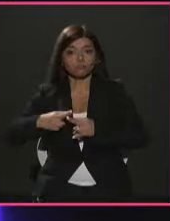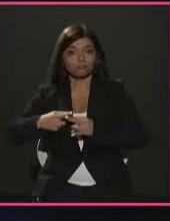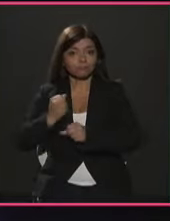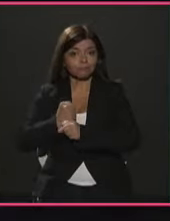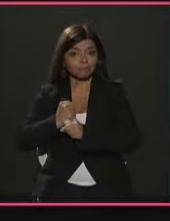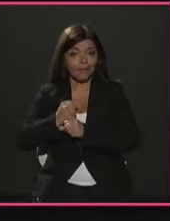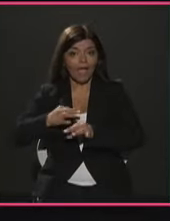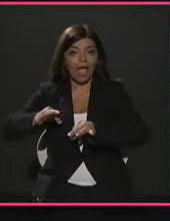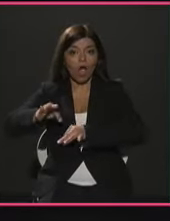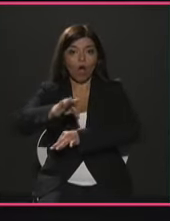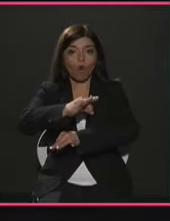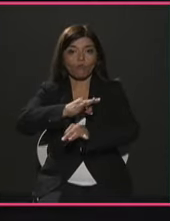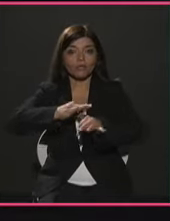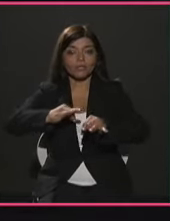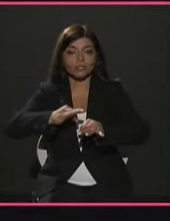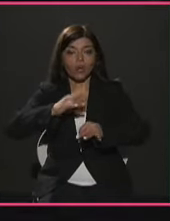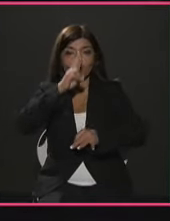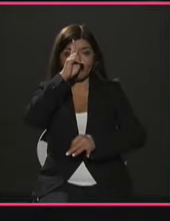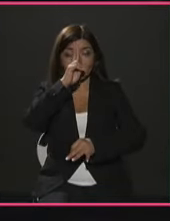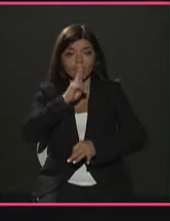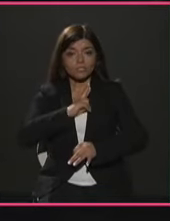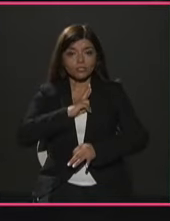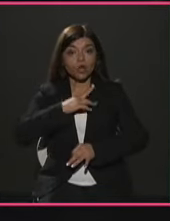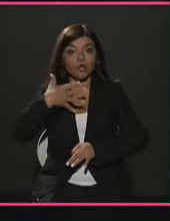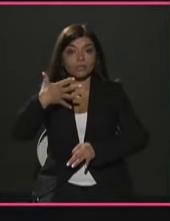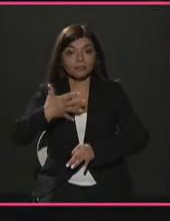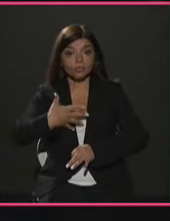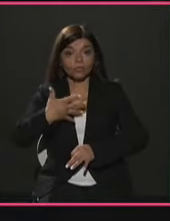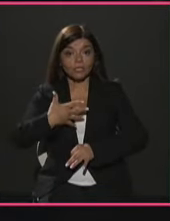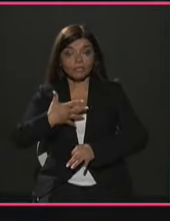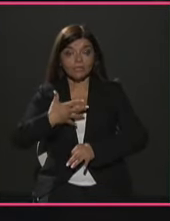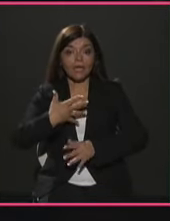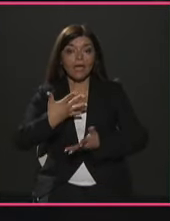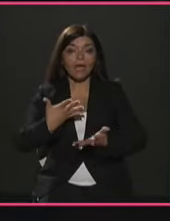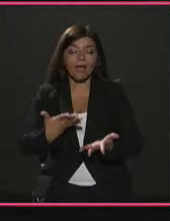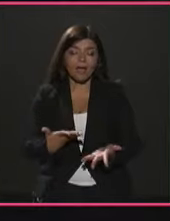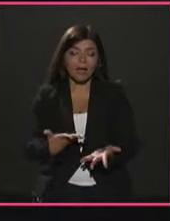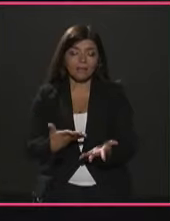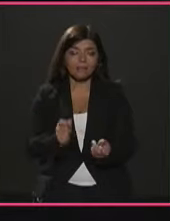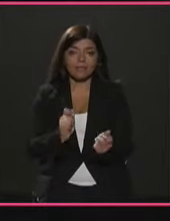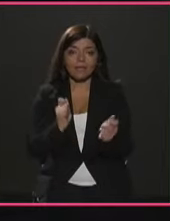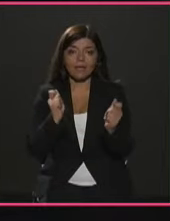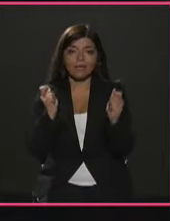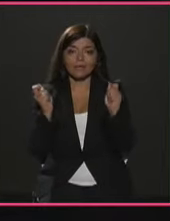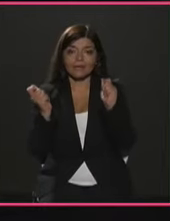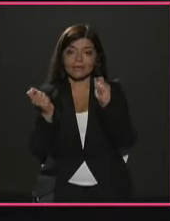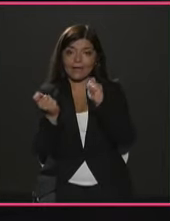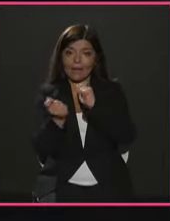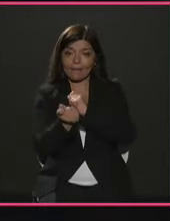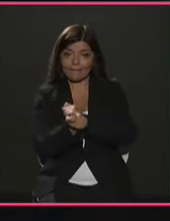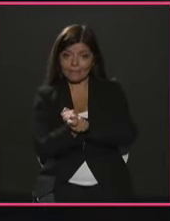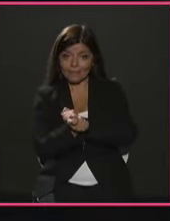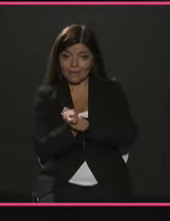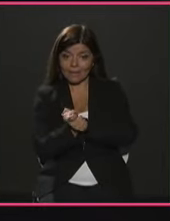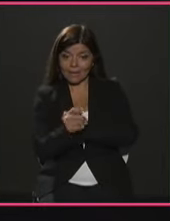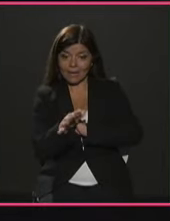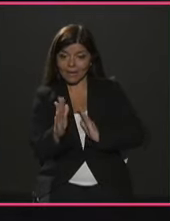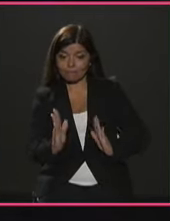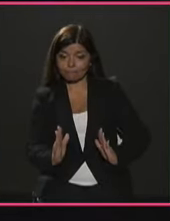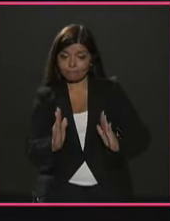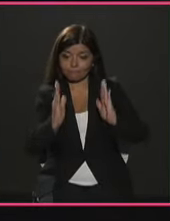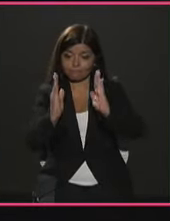eh Y mi rol fundamentalmente es tratar no solo de cambiarlas como un ejercicio